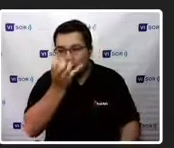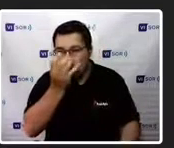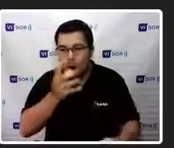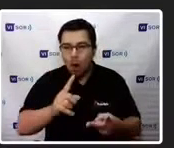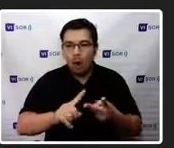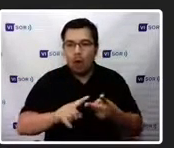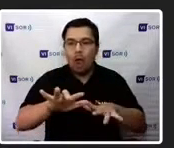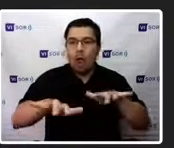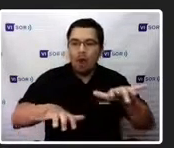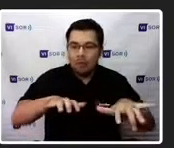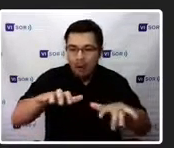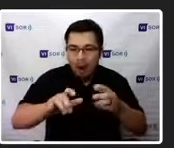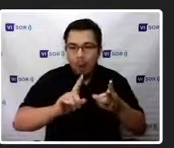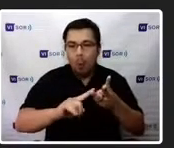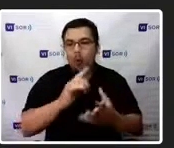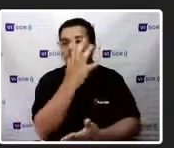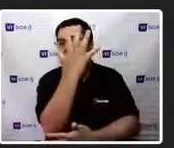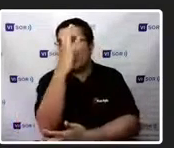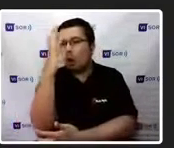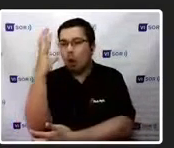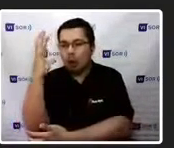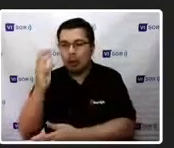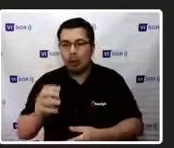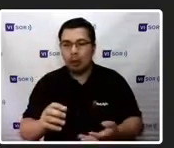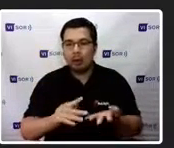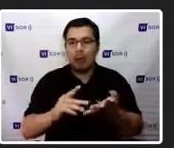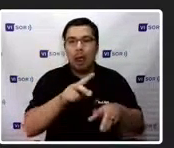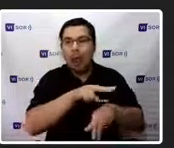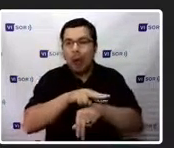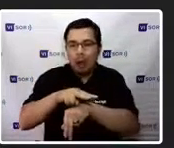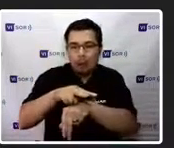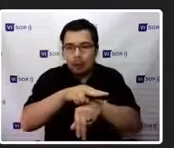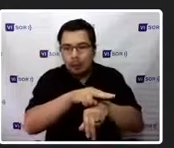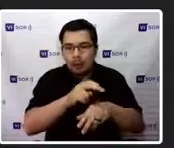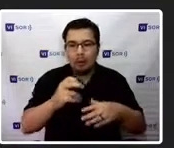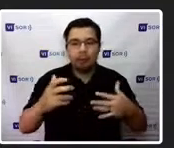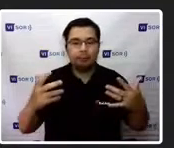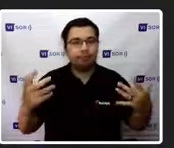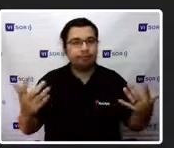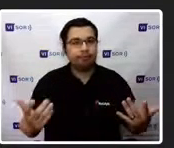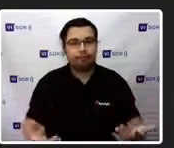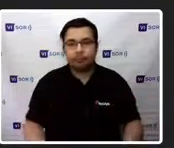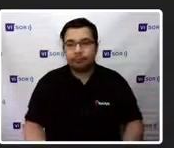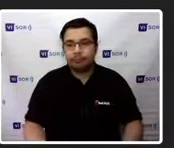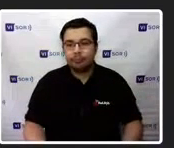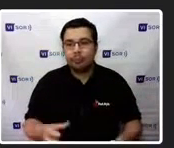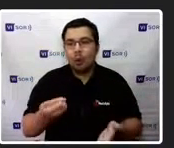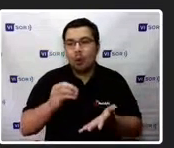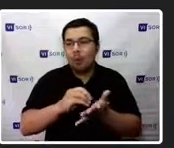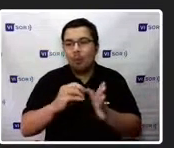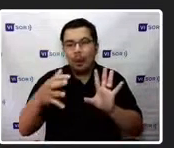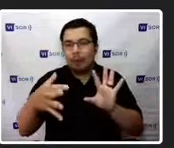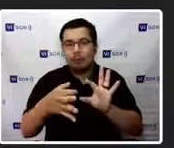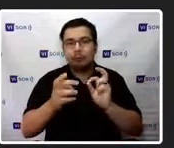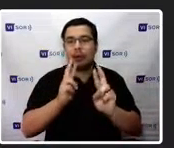ecología, asignaturas de administración, asignaturas tal vez más relacionadas con alimentos, con alimentación,